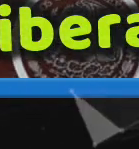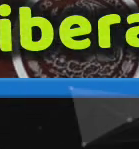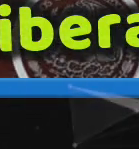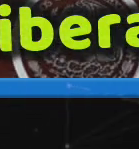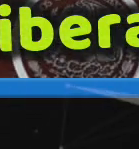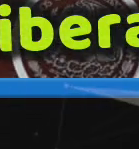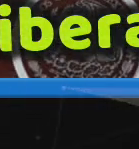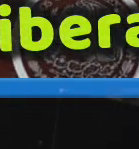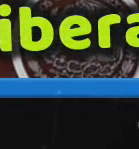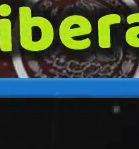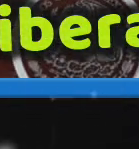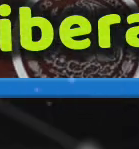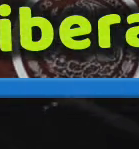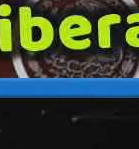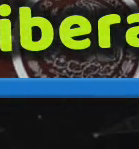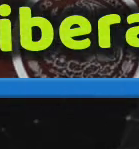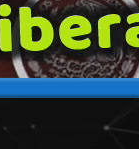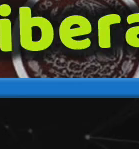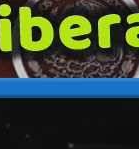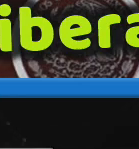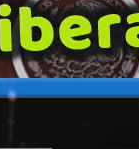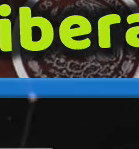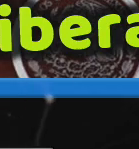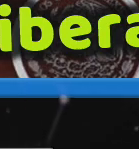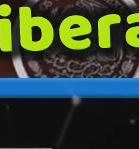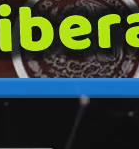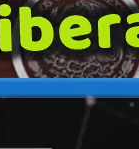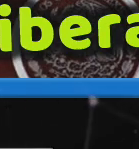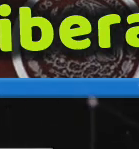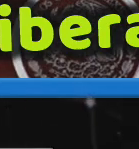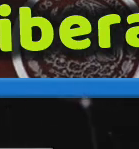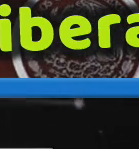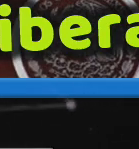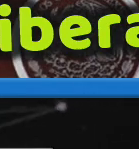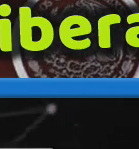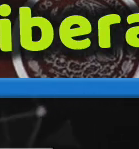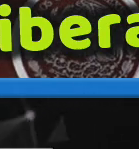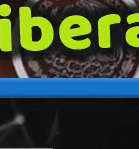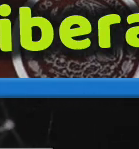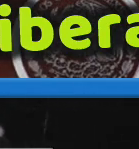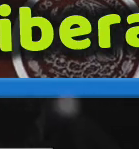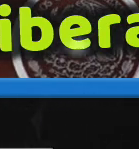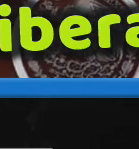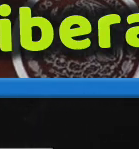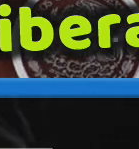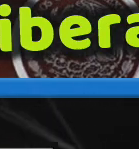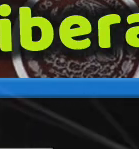Ya estás informado. No olvides darle like a este video, comparte y suscríbete a Escucha Diario.